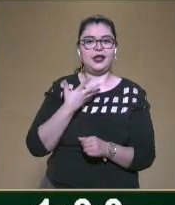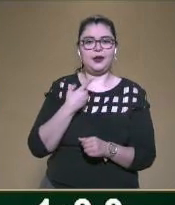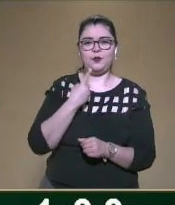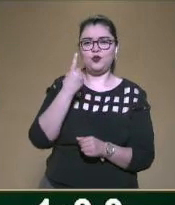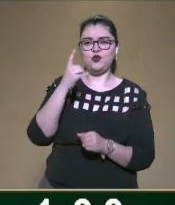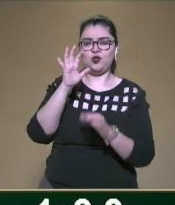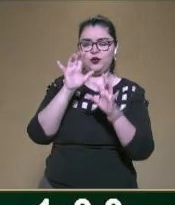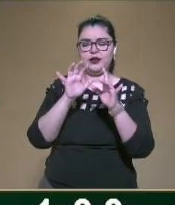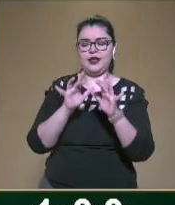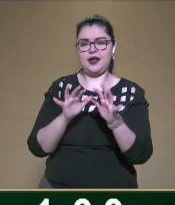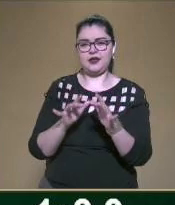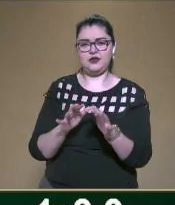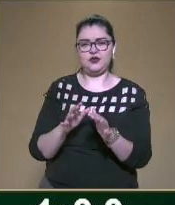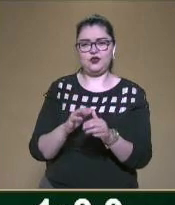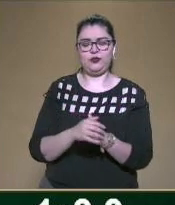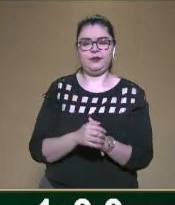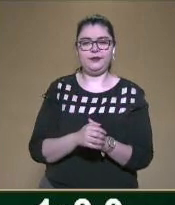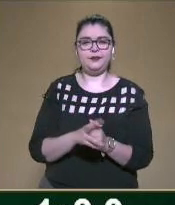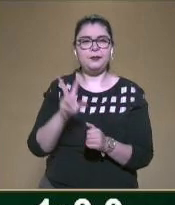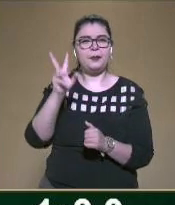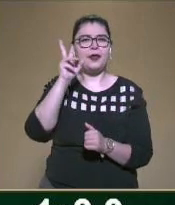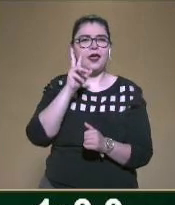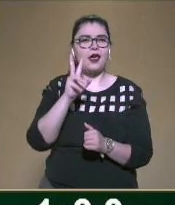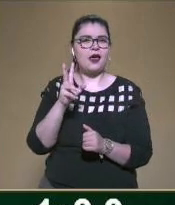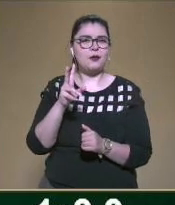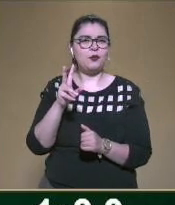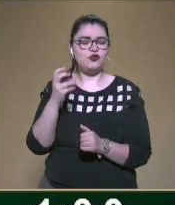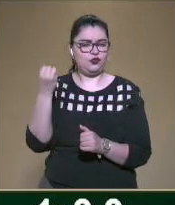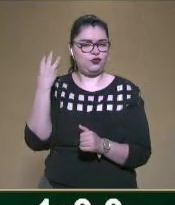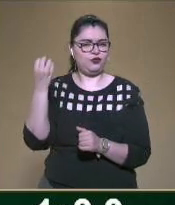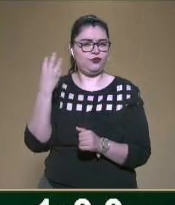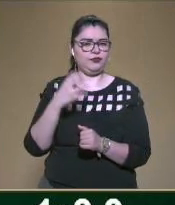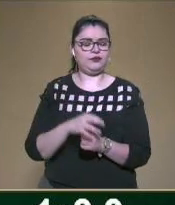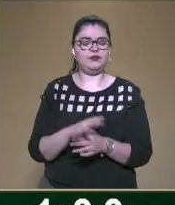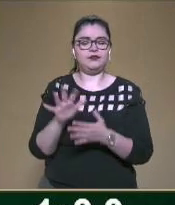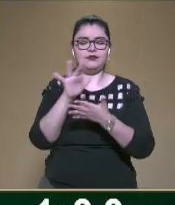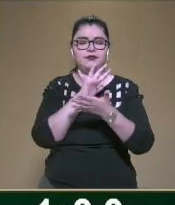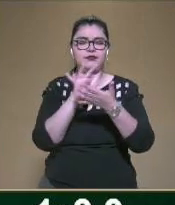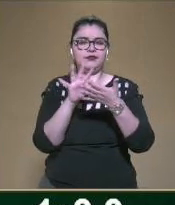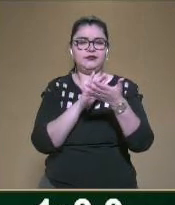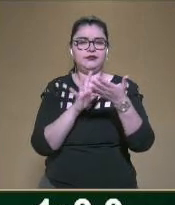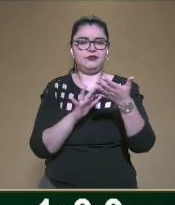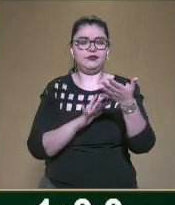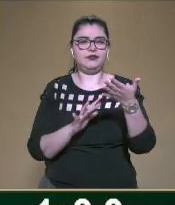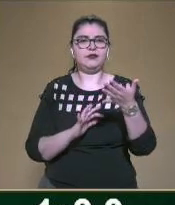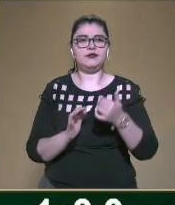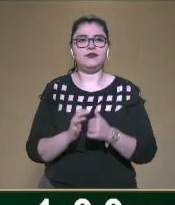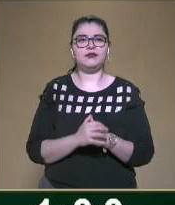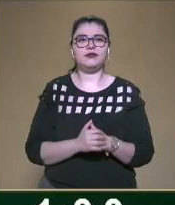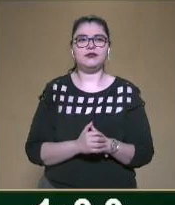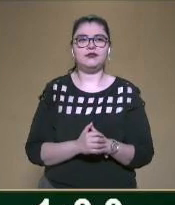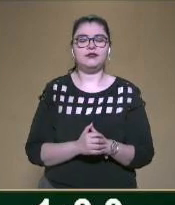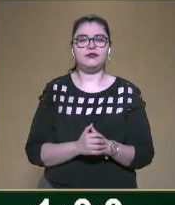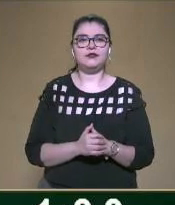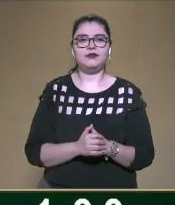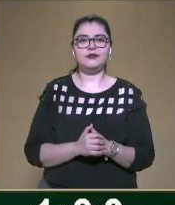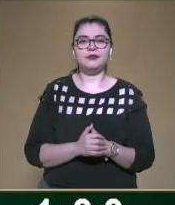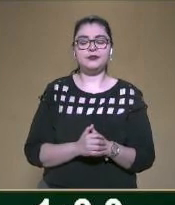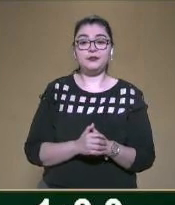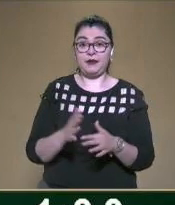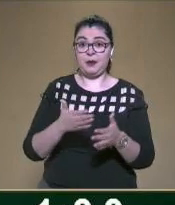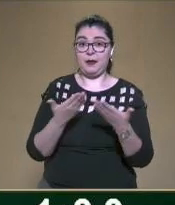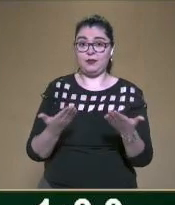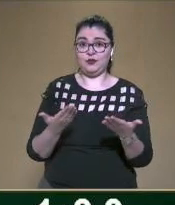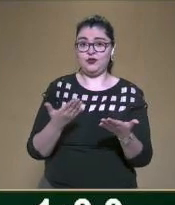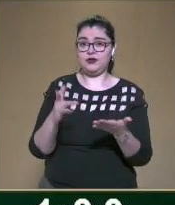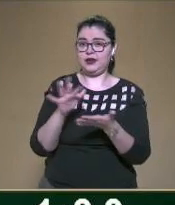¿Qué tipo de texto es? Vamos a darle lectura a este texto para que los niños que nos acompañan desde casita, donde